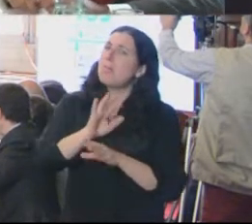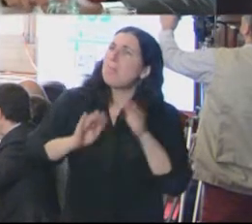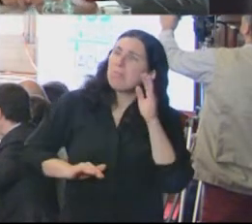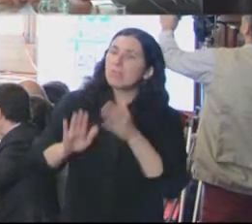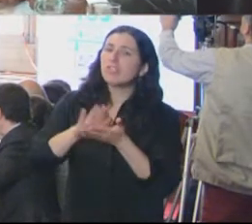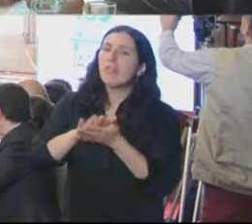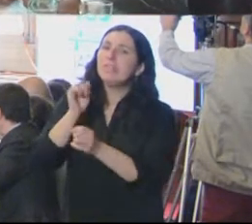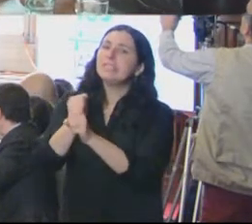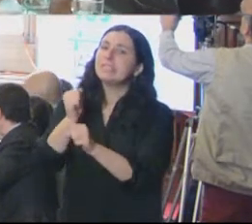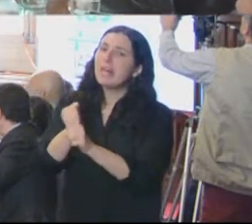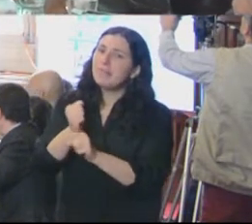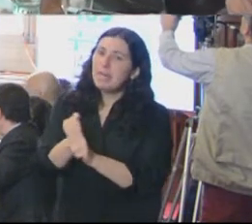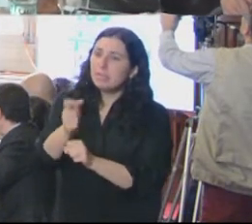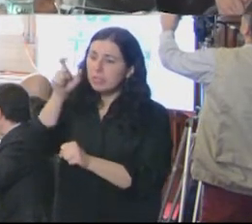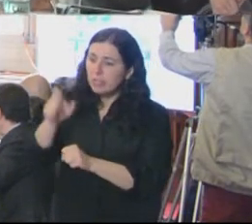defensoras.